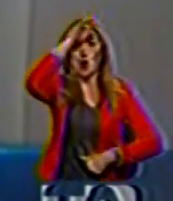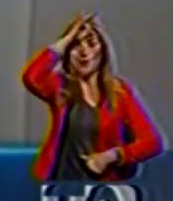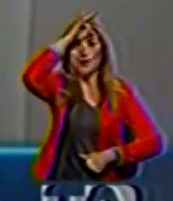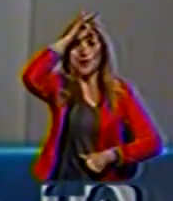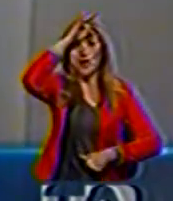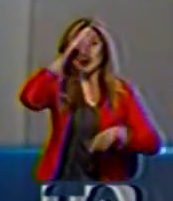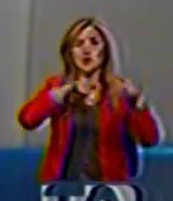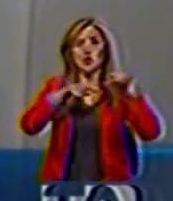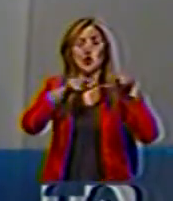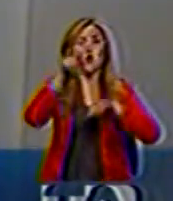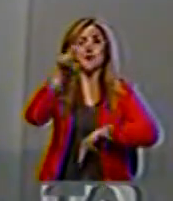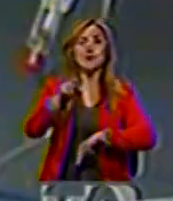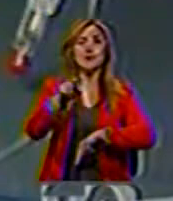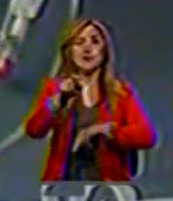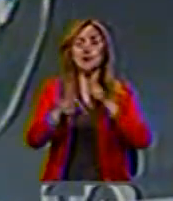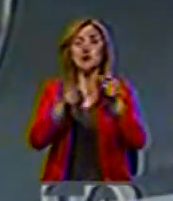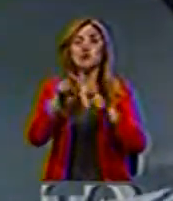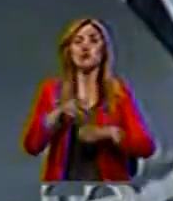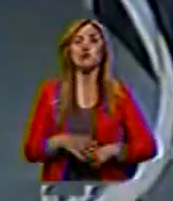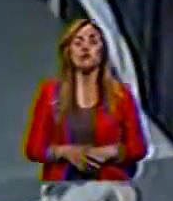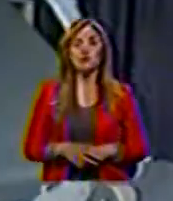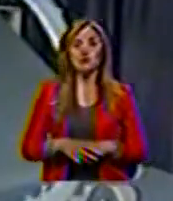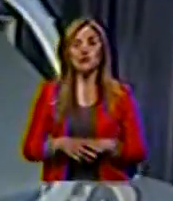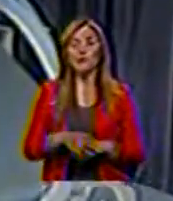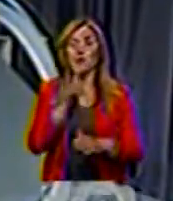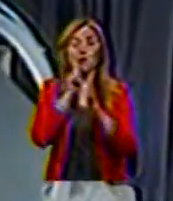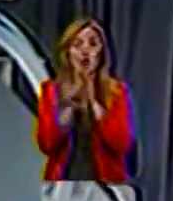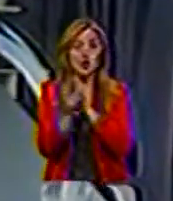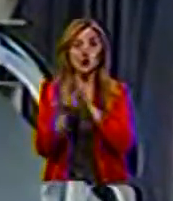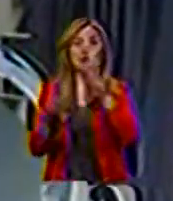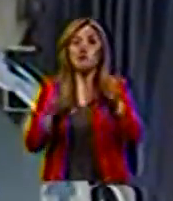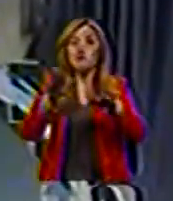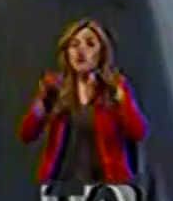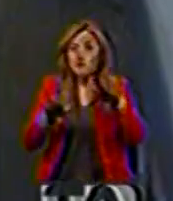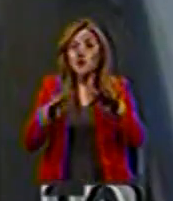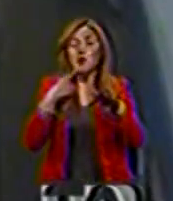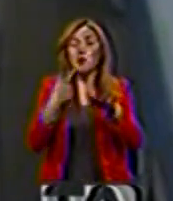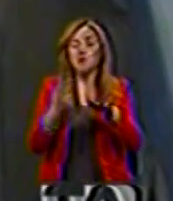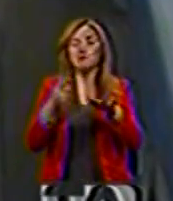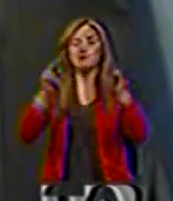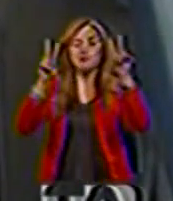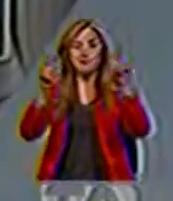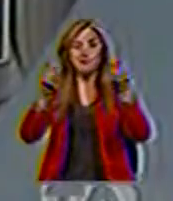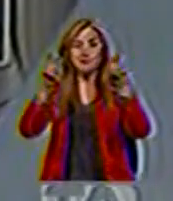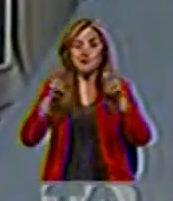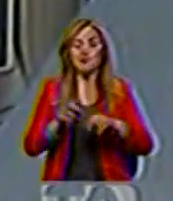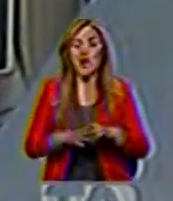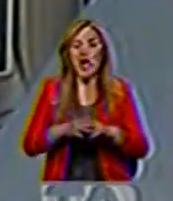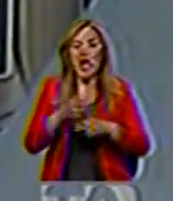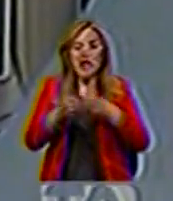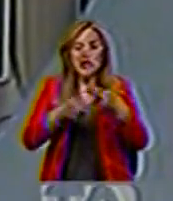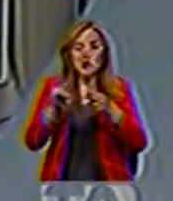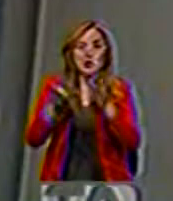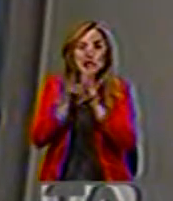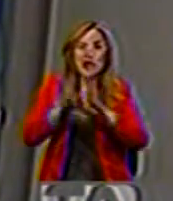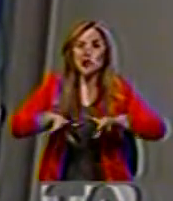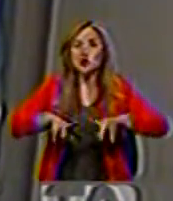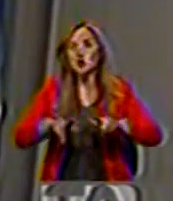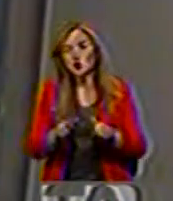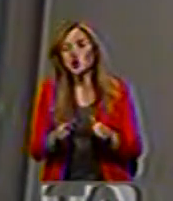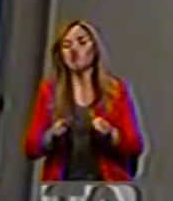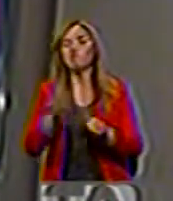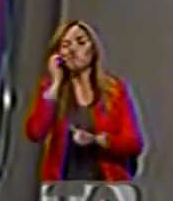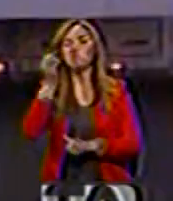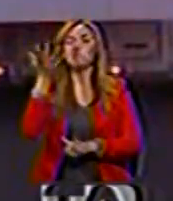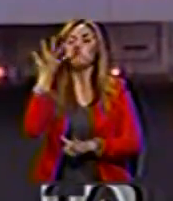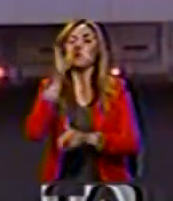en una zona necesitada. Cuestiona que la denuncia por presunto peculado haya quedado en el olvido y que la razón de ser de estos